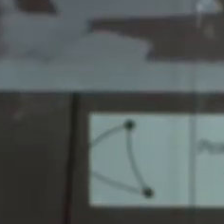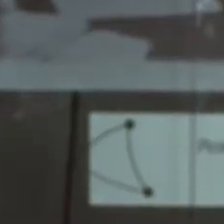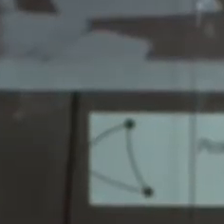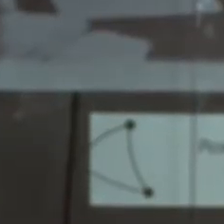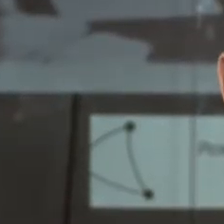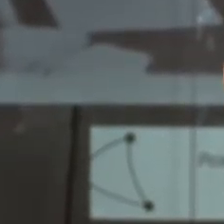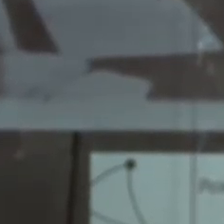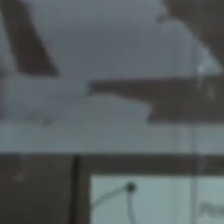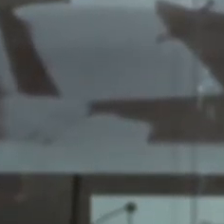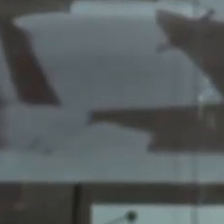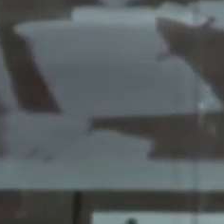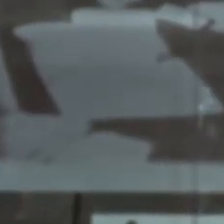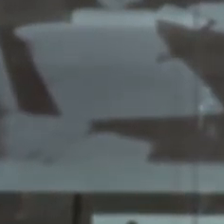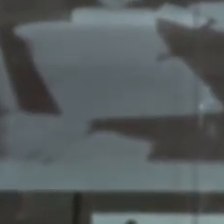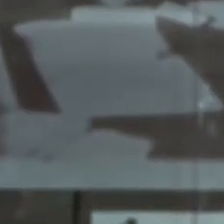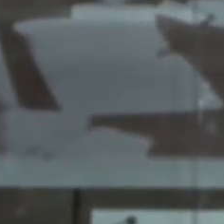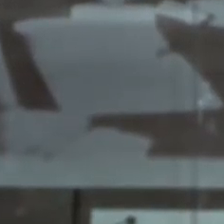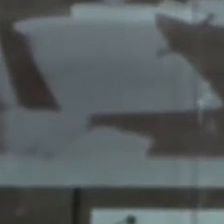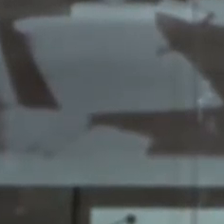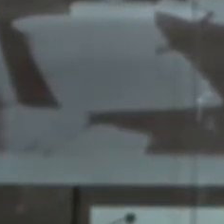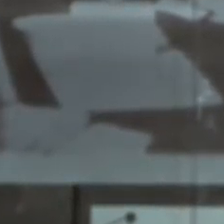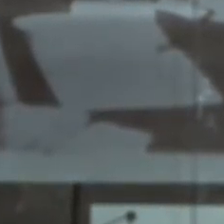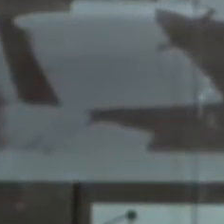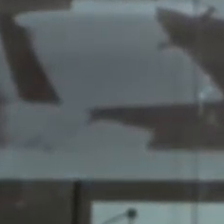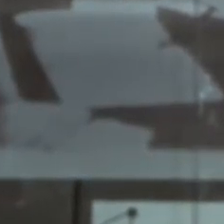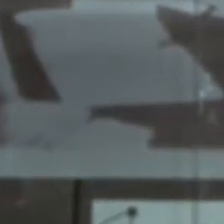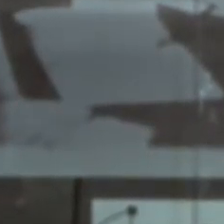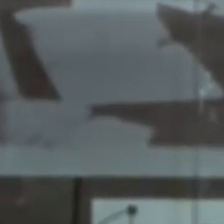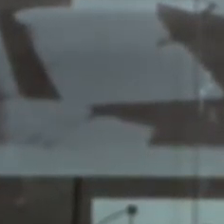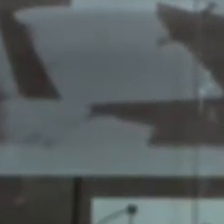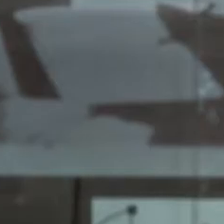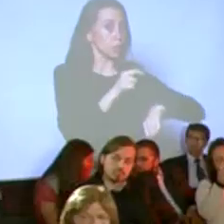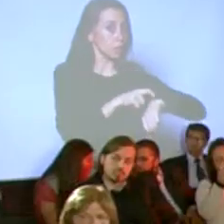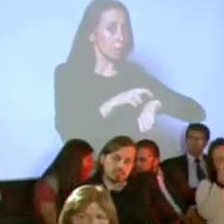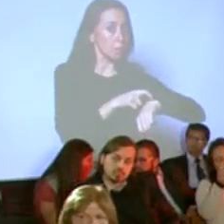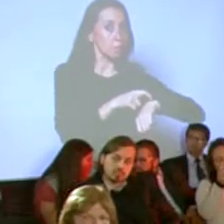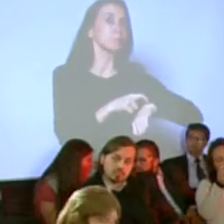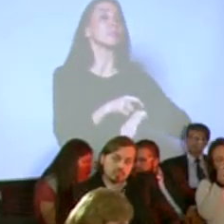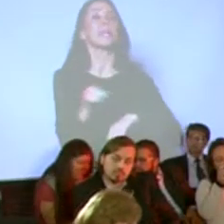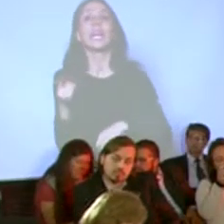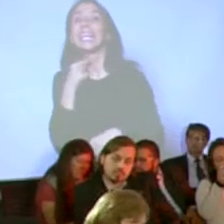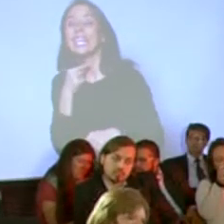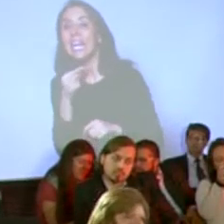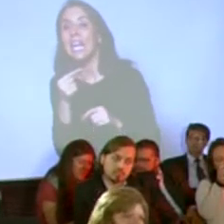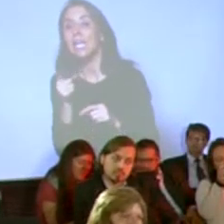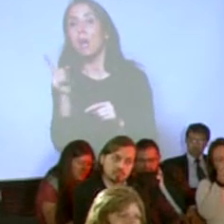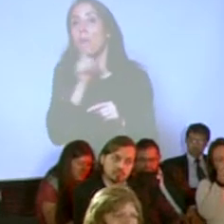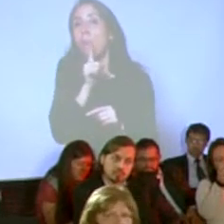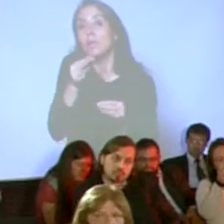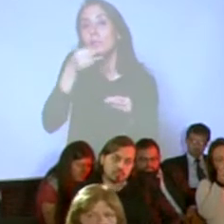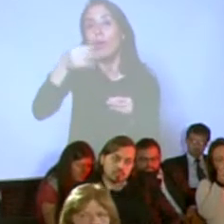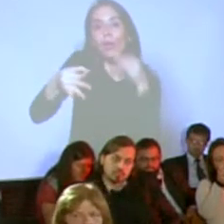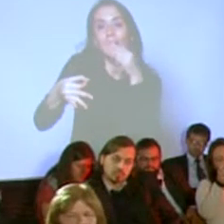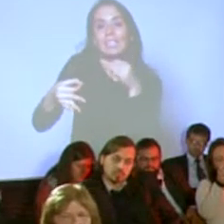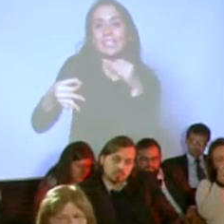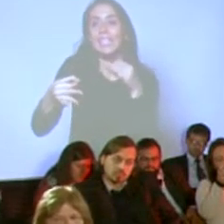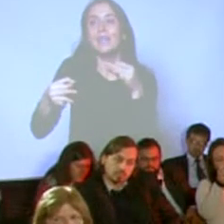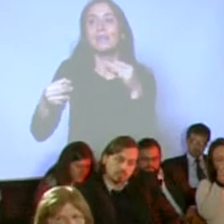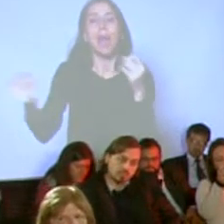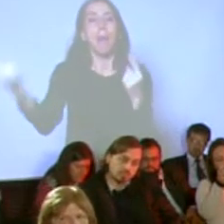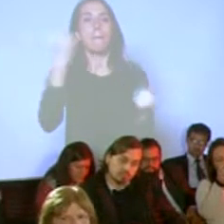Quiero preguntar cómo estamos en el tiempo para ver si pasamos a las preguntas del... ¿Sí? Muy bien. ¿Alguna cosa que quieran acotar antes de que nos enfrentemos a